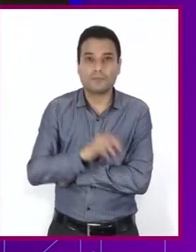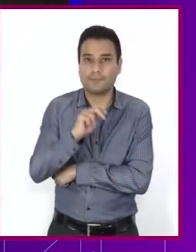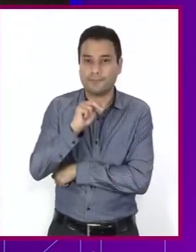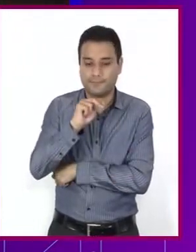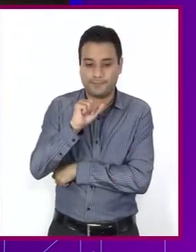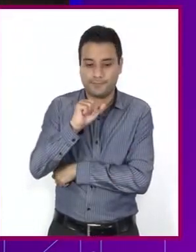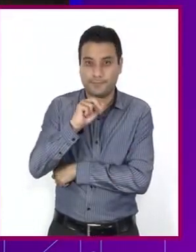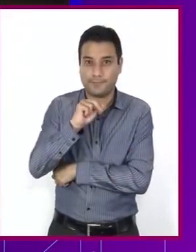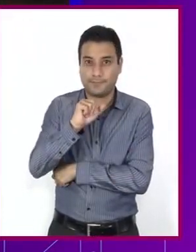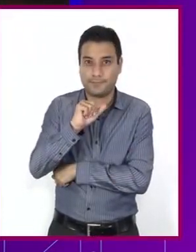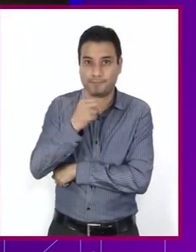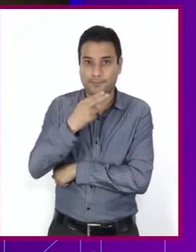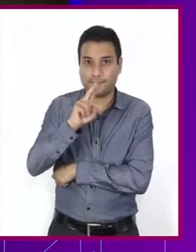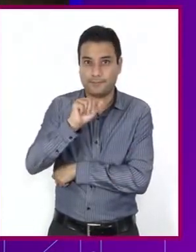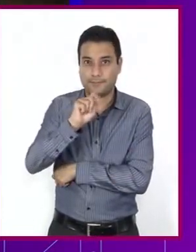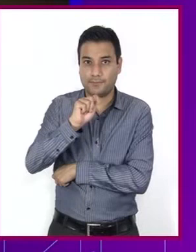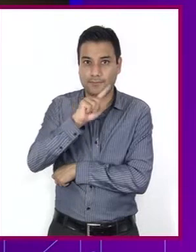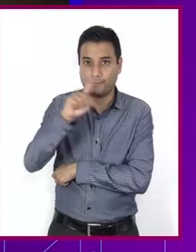Nanahuatzin.